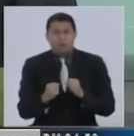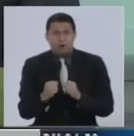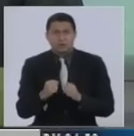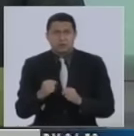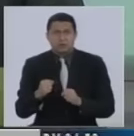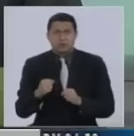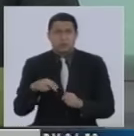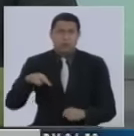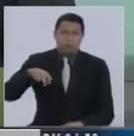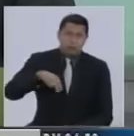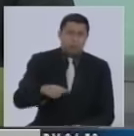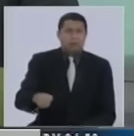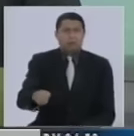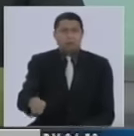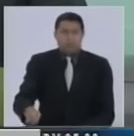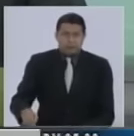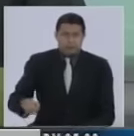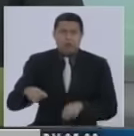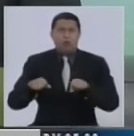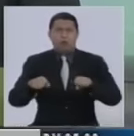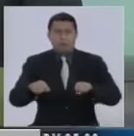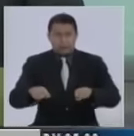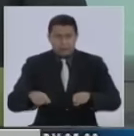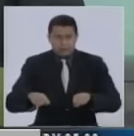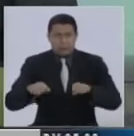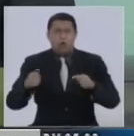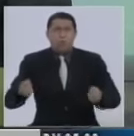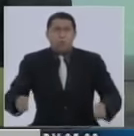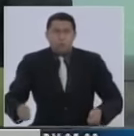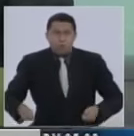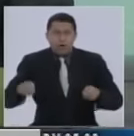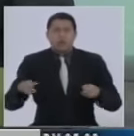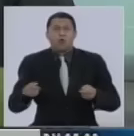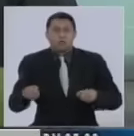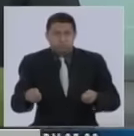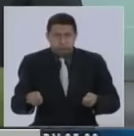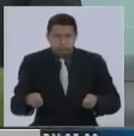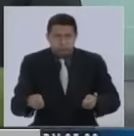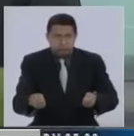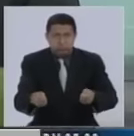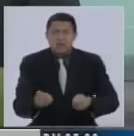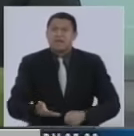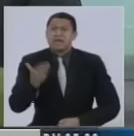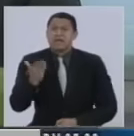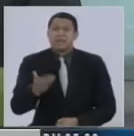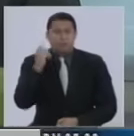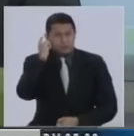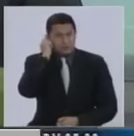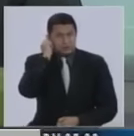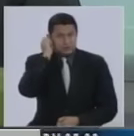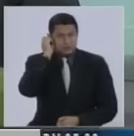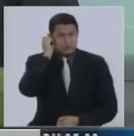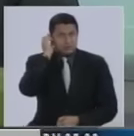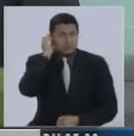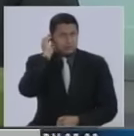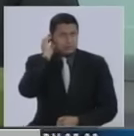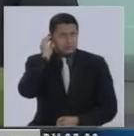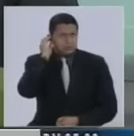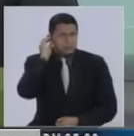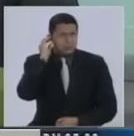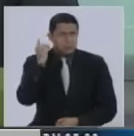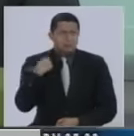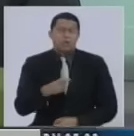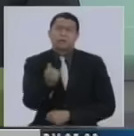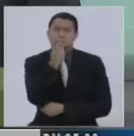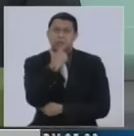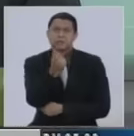caminando con un bastón con una andadera con muletas o en silla Rueda es importante que el paciente tiene que recibir su